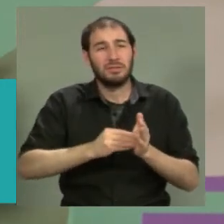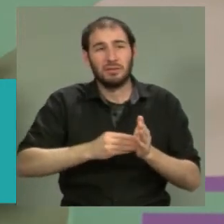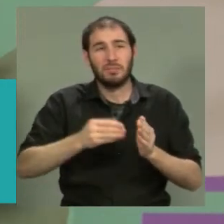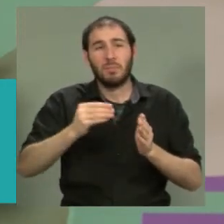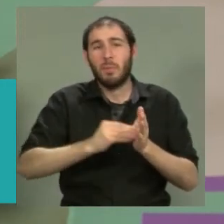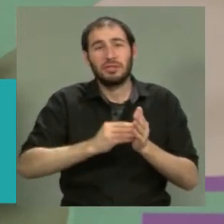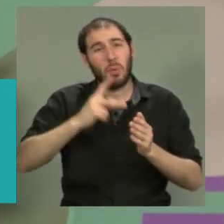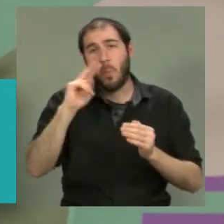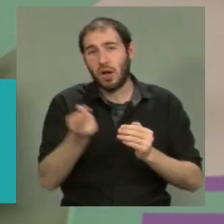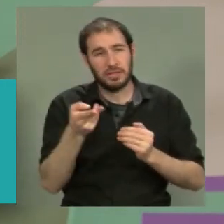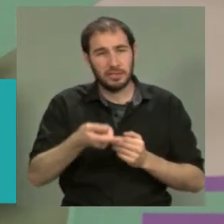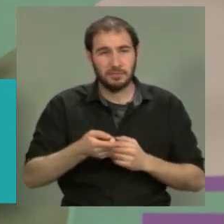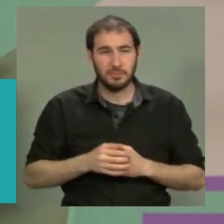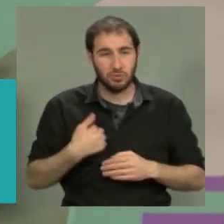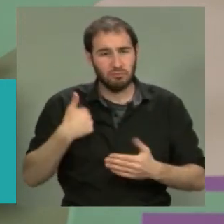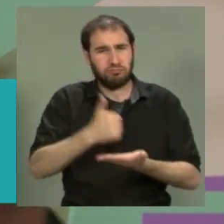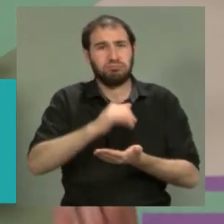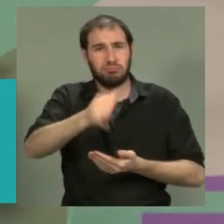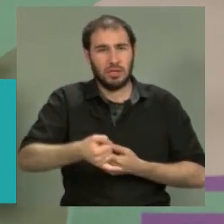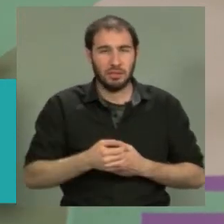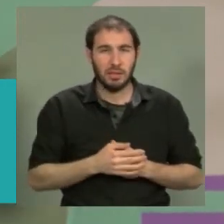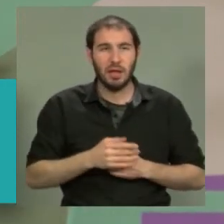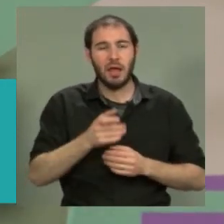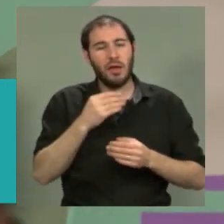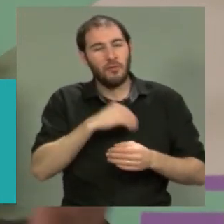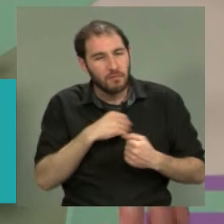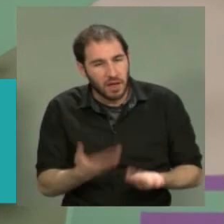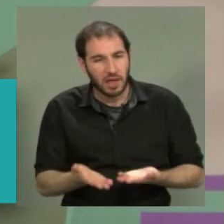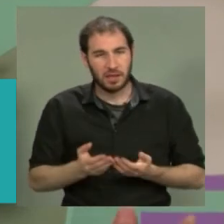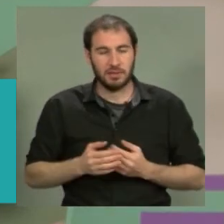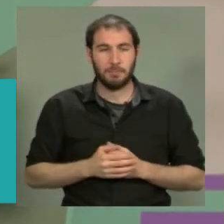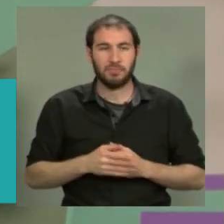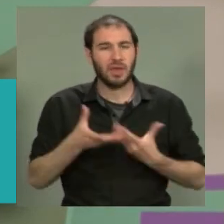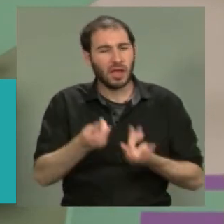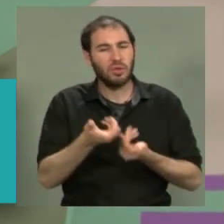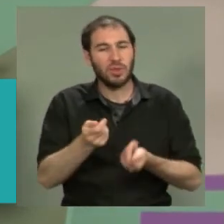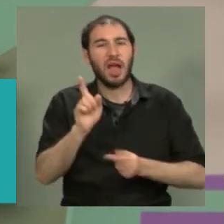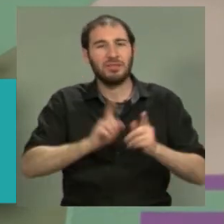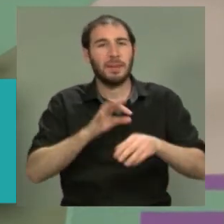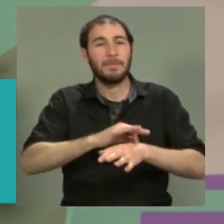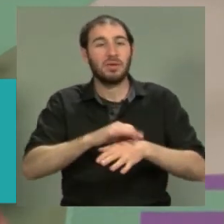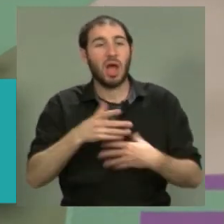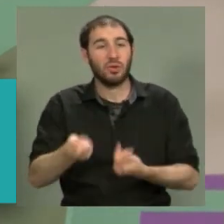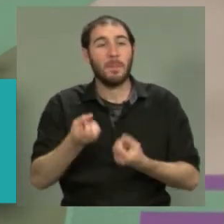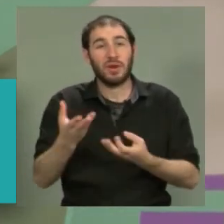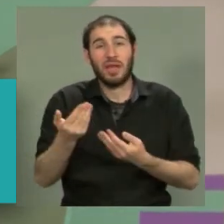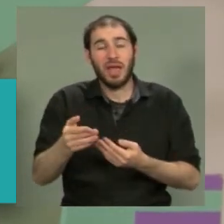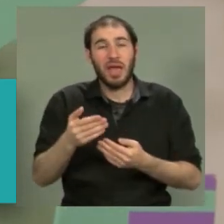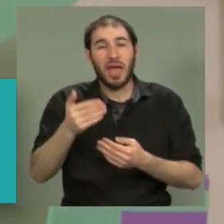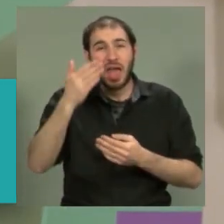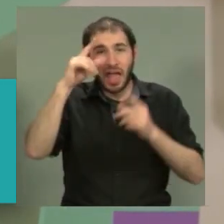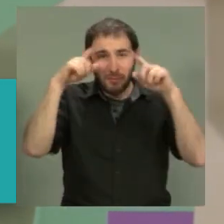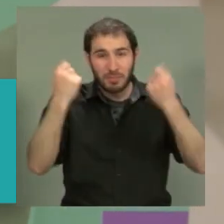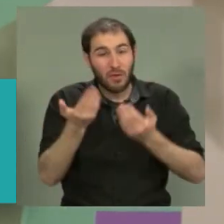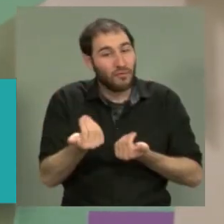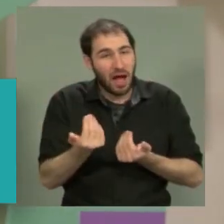en el momento de la muerte he estado presente, con una palabra de fe, asistiendo a veces a médicos por falta de enfermeros,